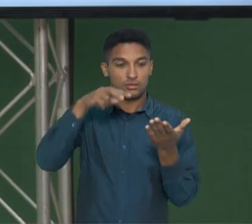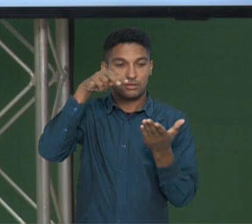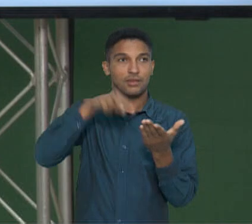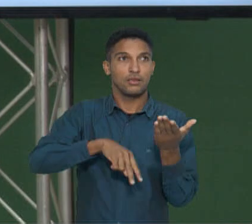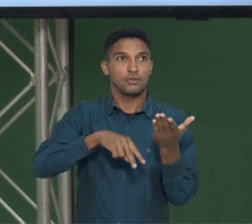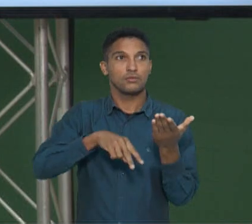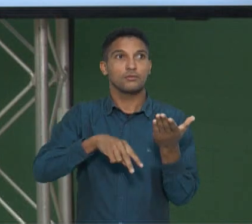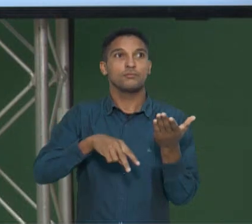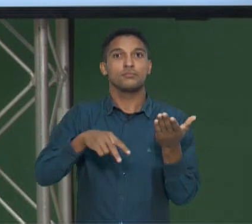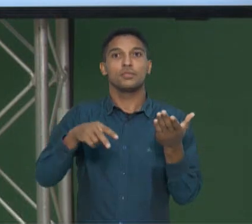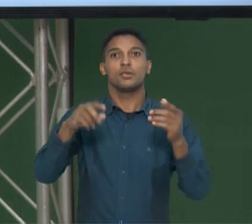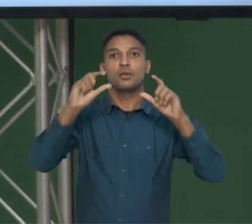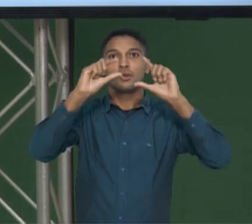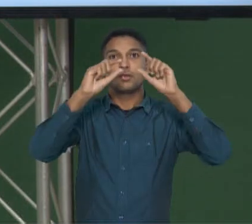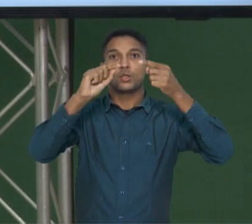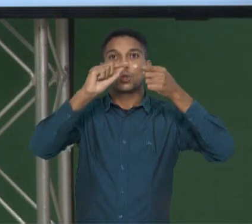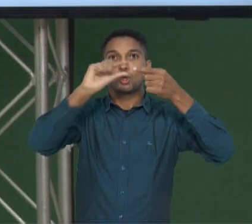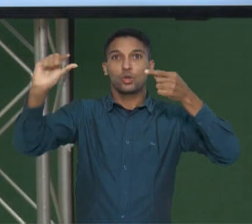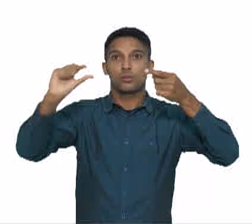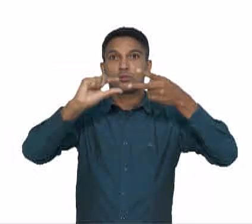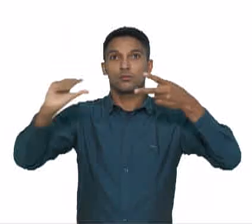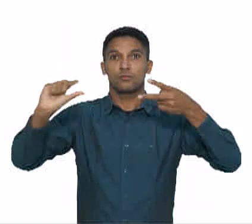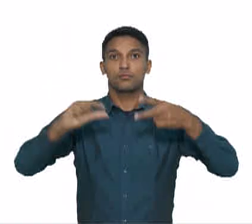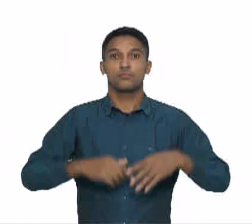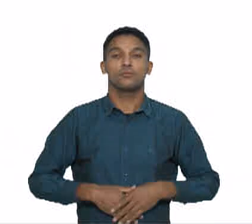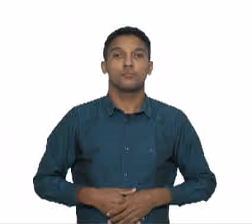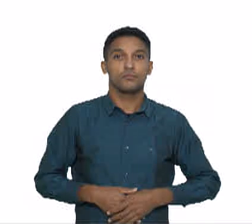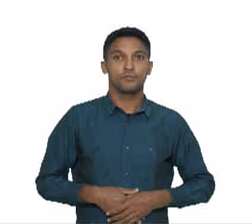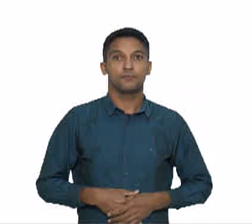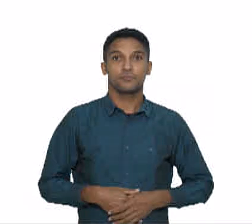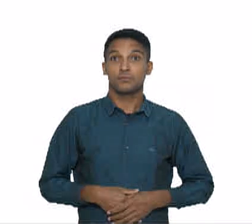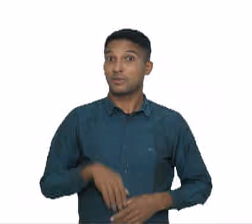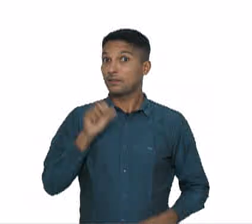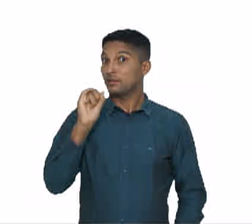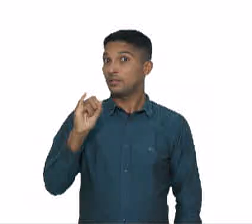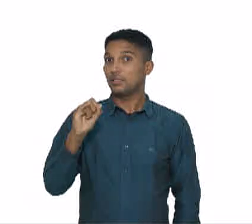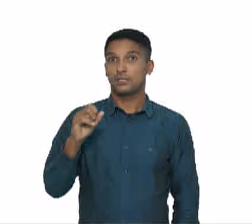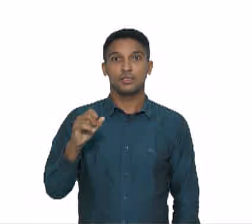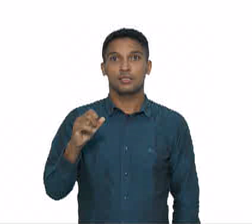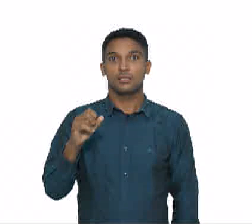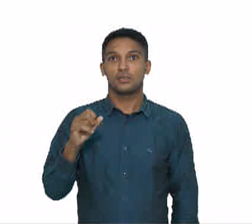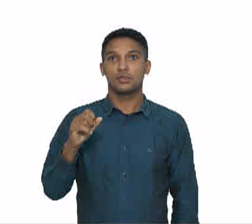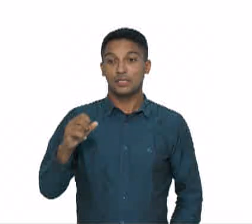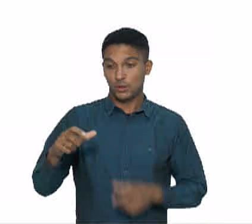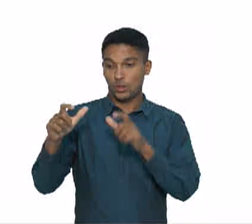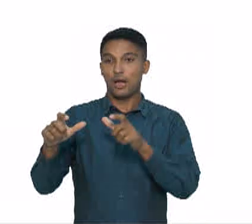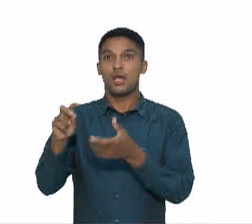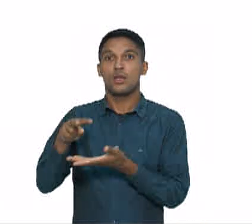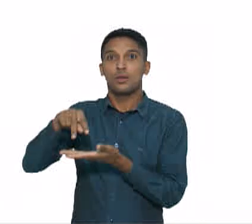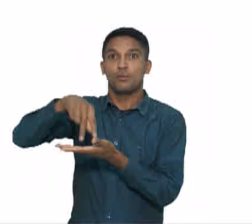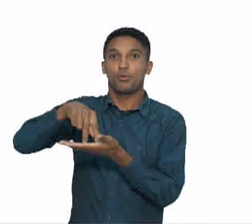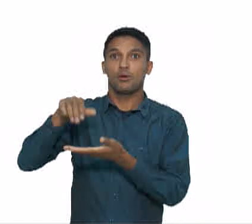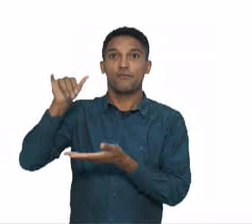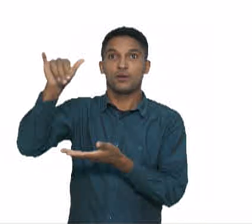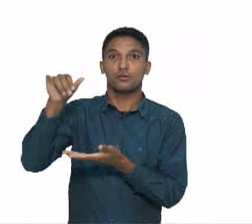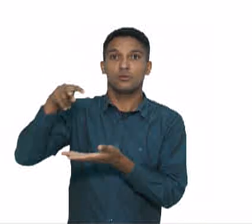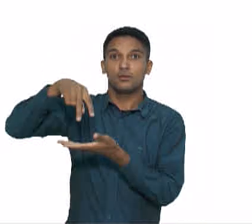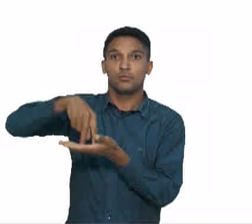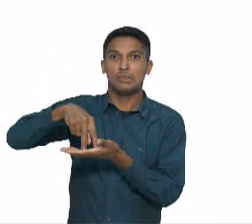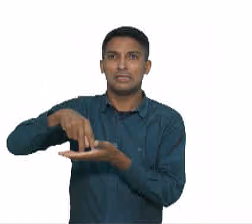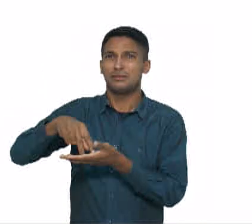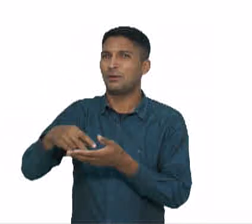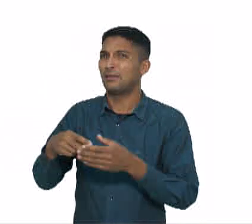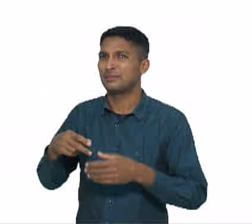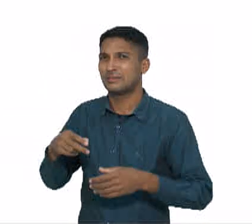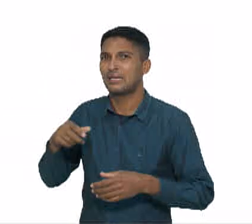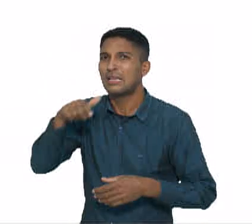párrafos, ok? 2 parágrafos. No hablar el idioma local cuando viajas, además